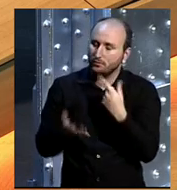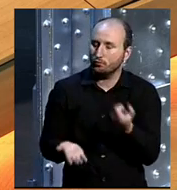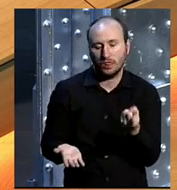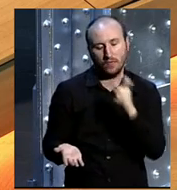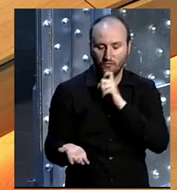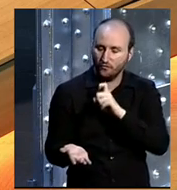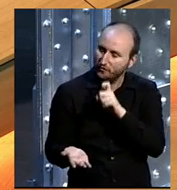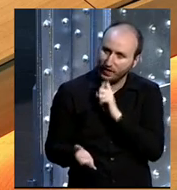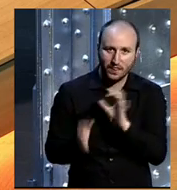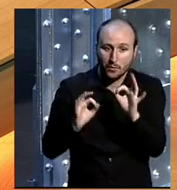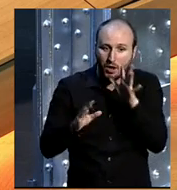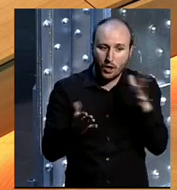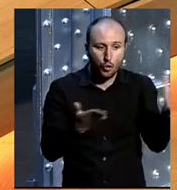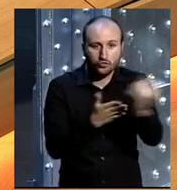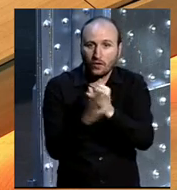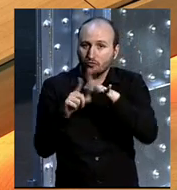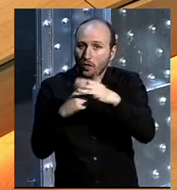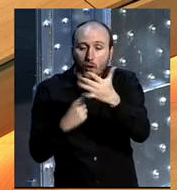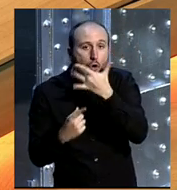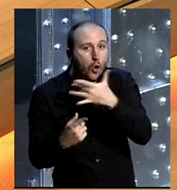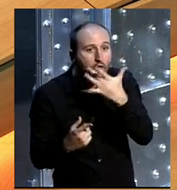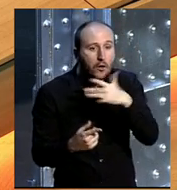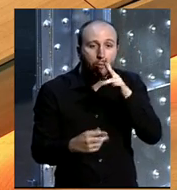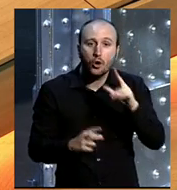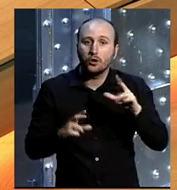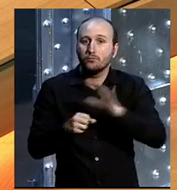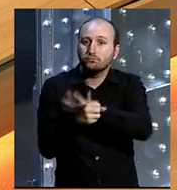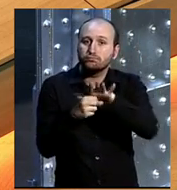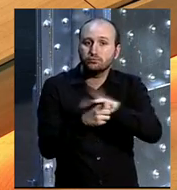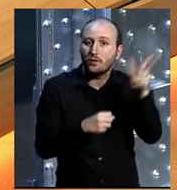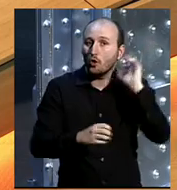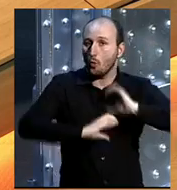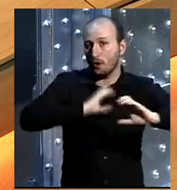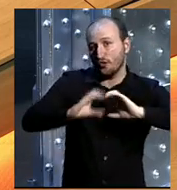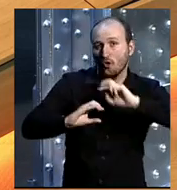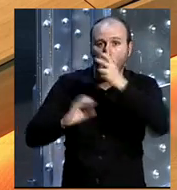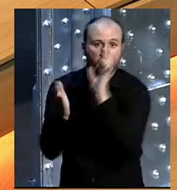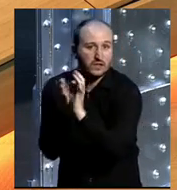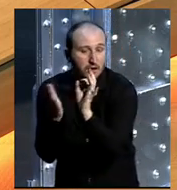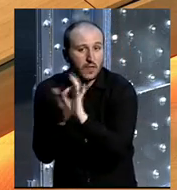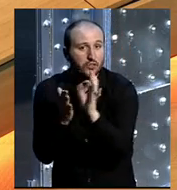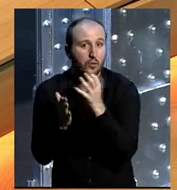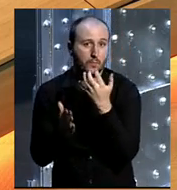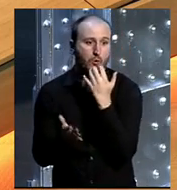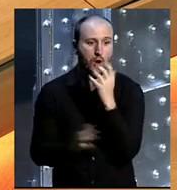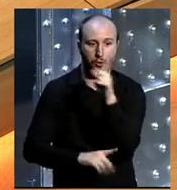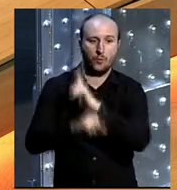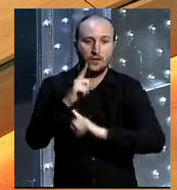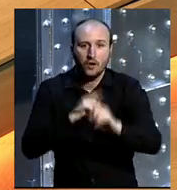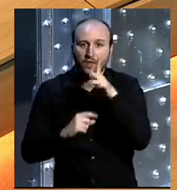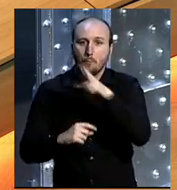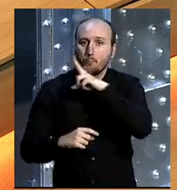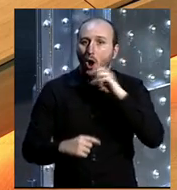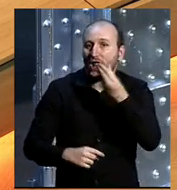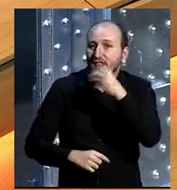lo que está pasando en aspectos de telecomunicaciones en otros servicios. Tuvimos los problemas con el servicio de valor añadido, ¿os acordáis?